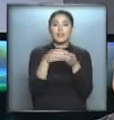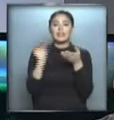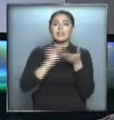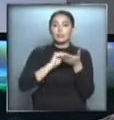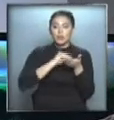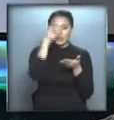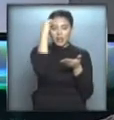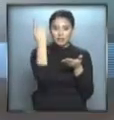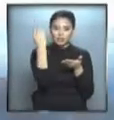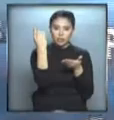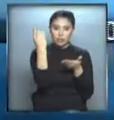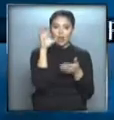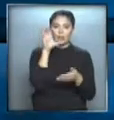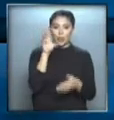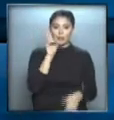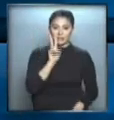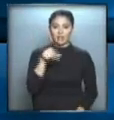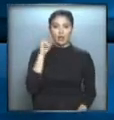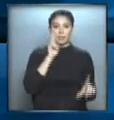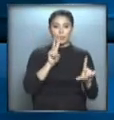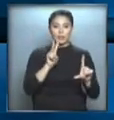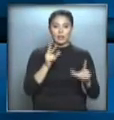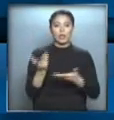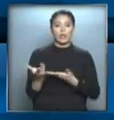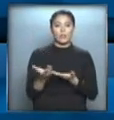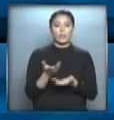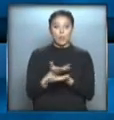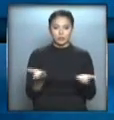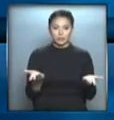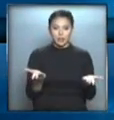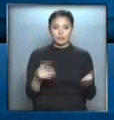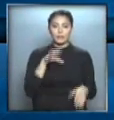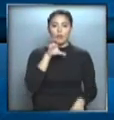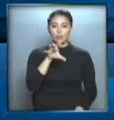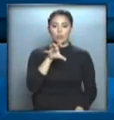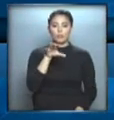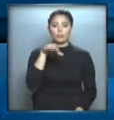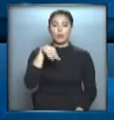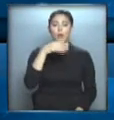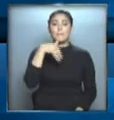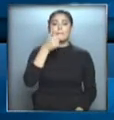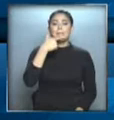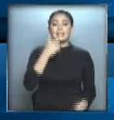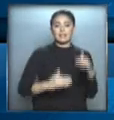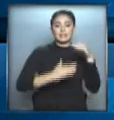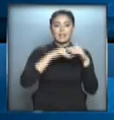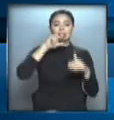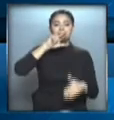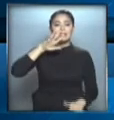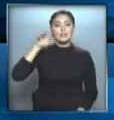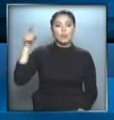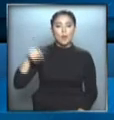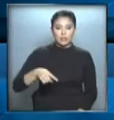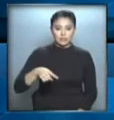diputados nacionales por esa provincia. Vamos a compartirlos en este caso el Frente Renovador, el